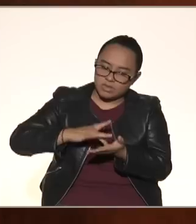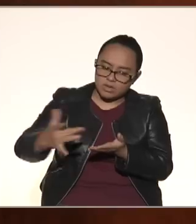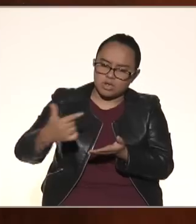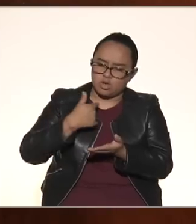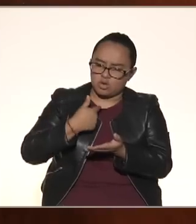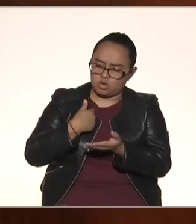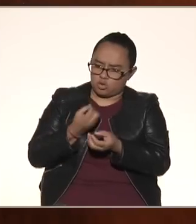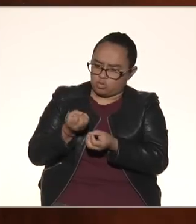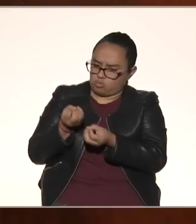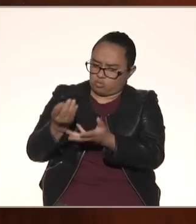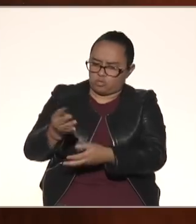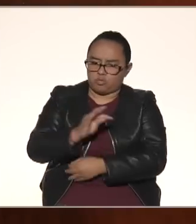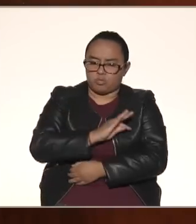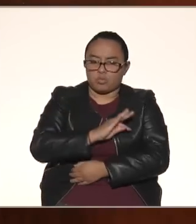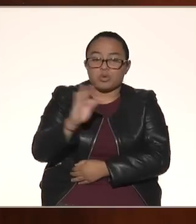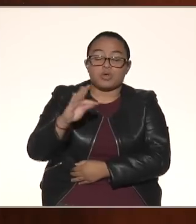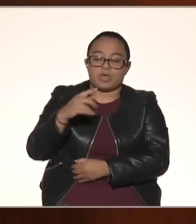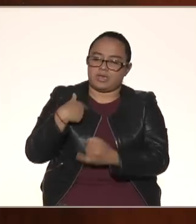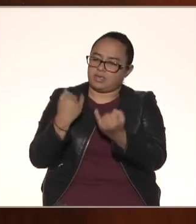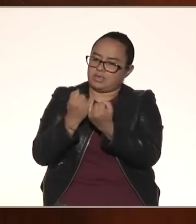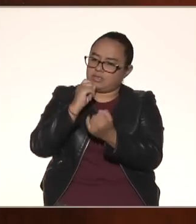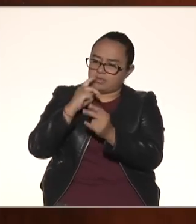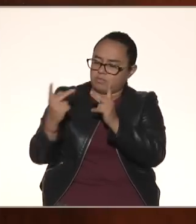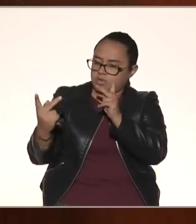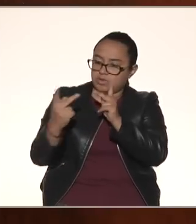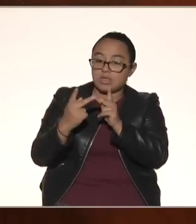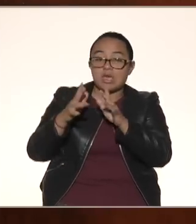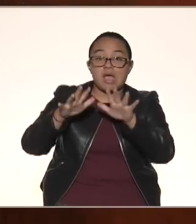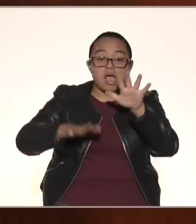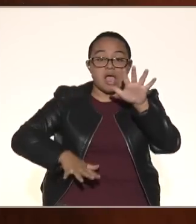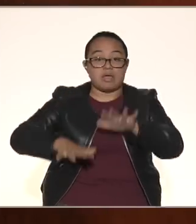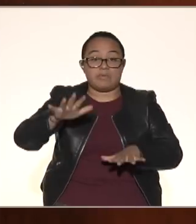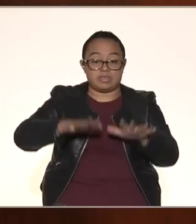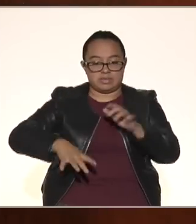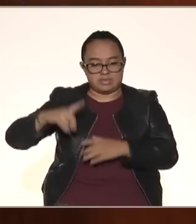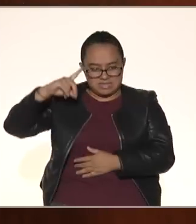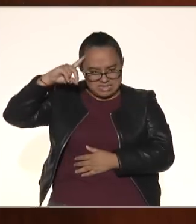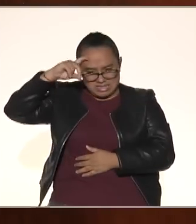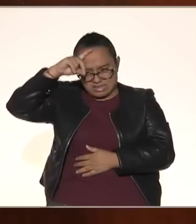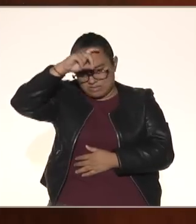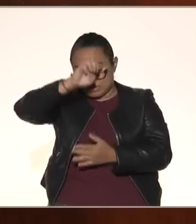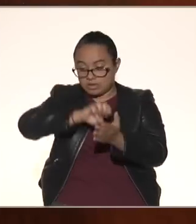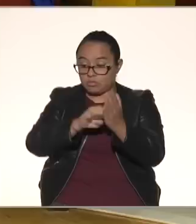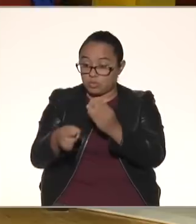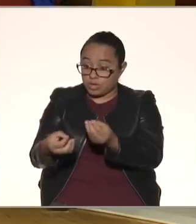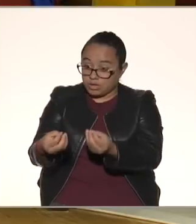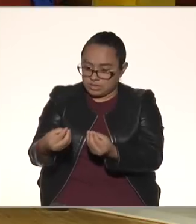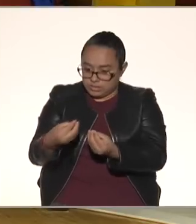entregar. Y en los momentos creo que coincido en esta parte de que a veces cuesta también trabajo recibir.